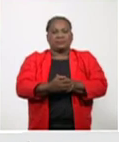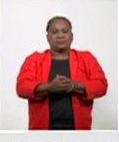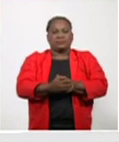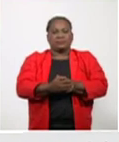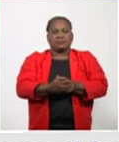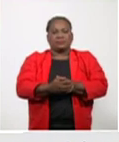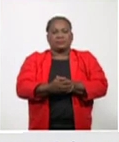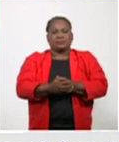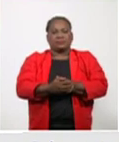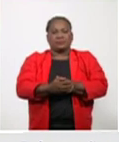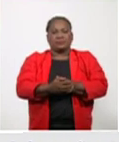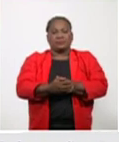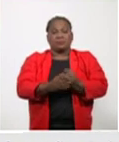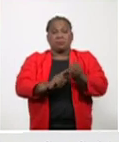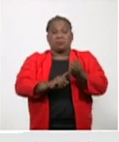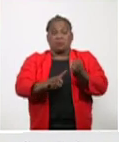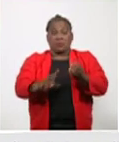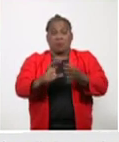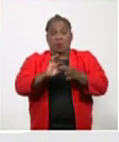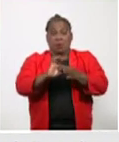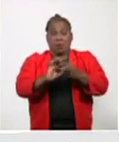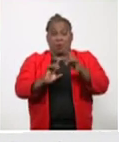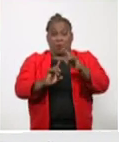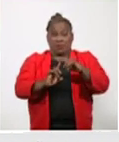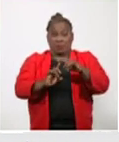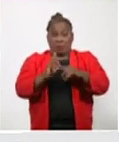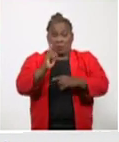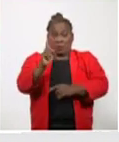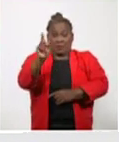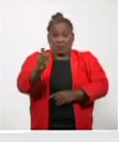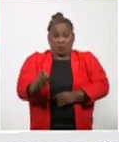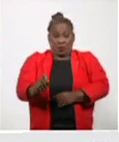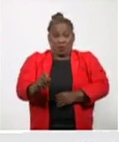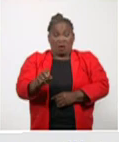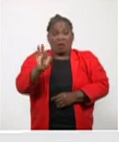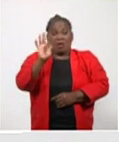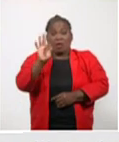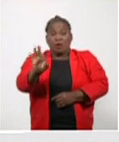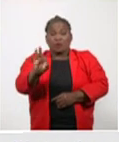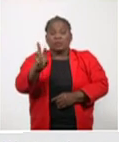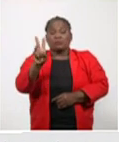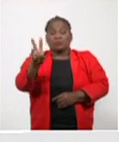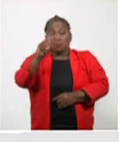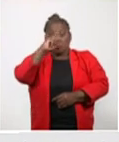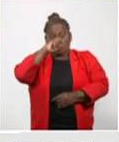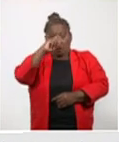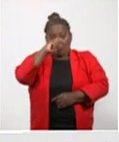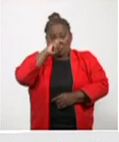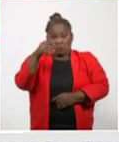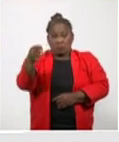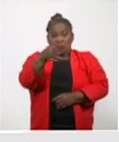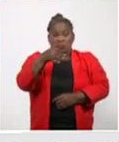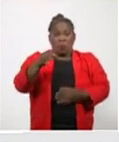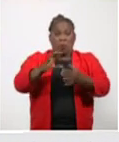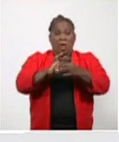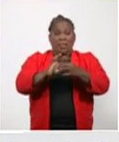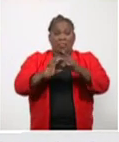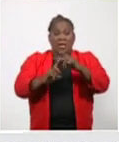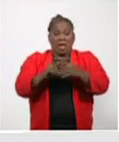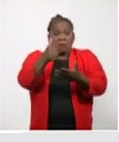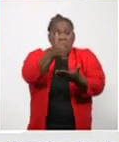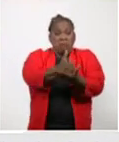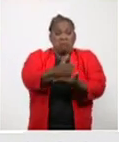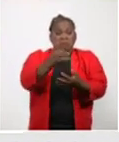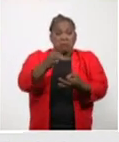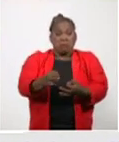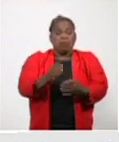En la provincia de Guantánamo, un paciente de 82 años de edad del municipio Guantánamo,